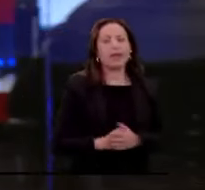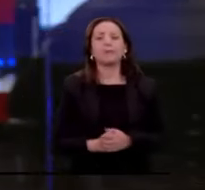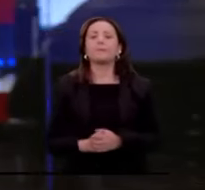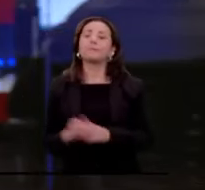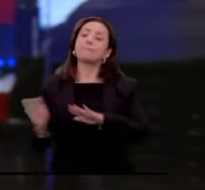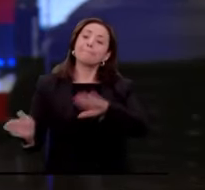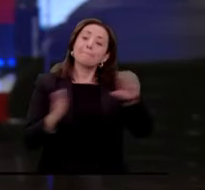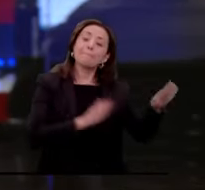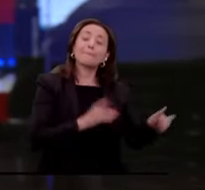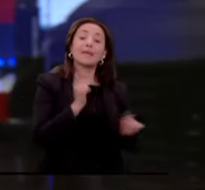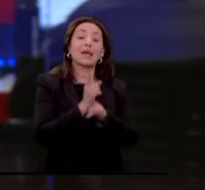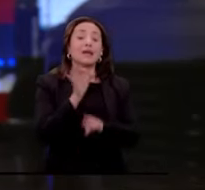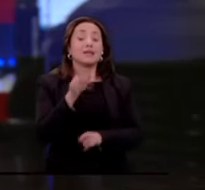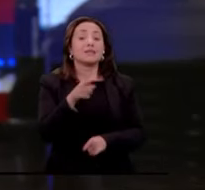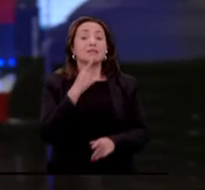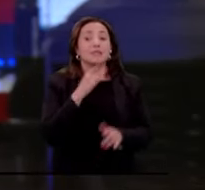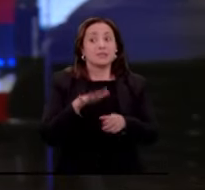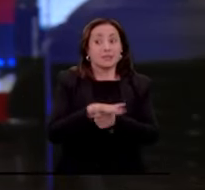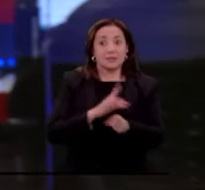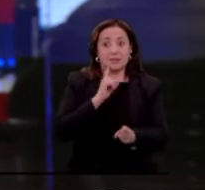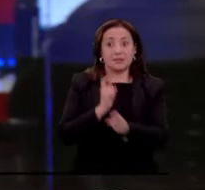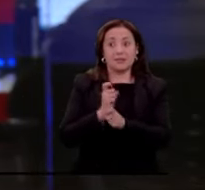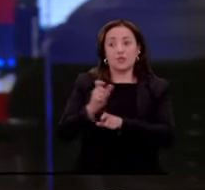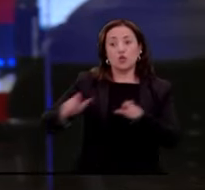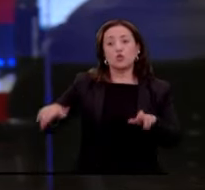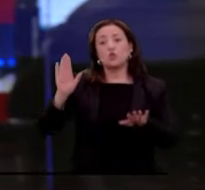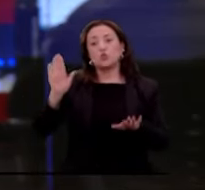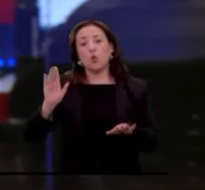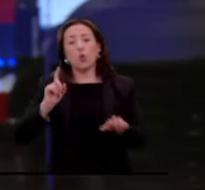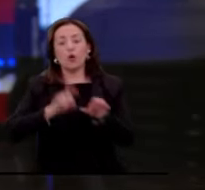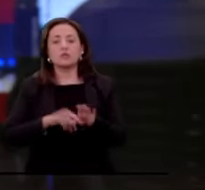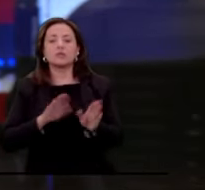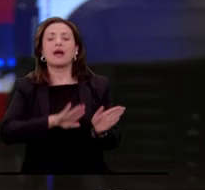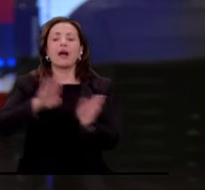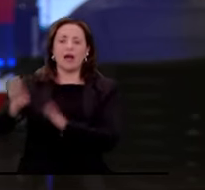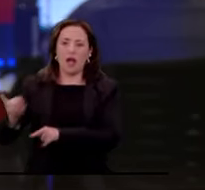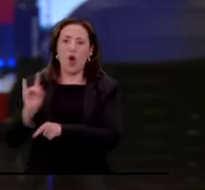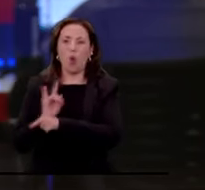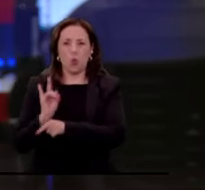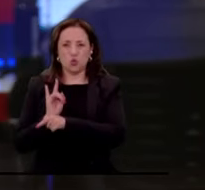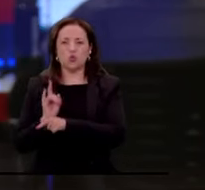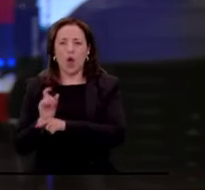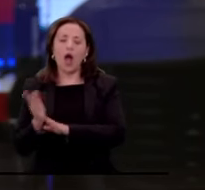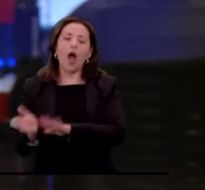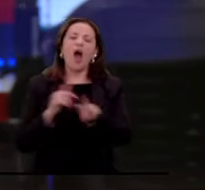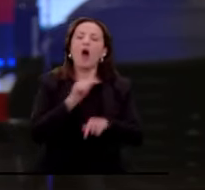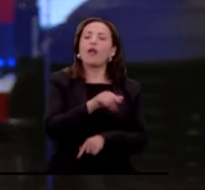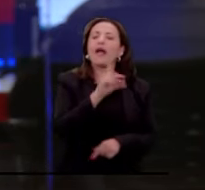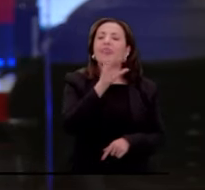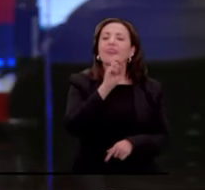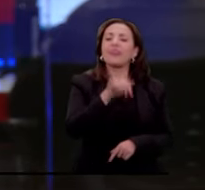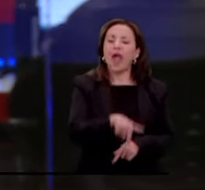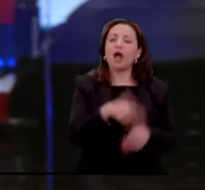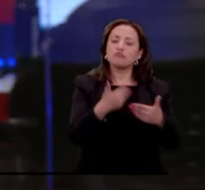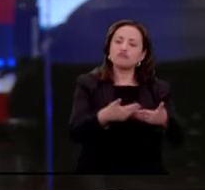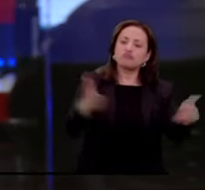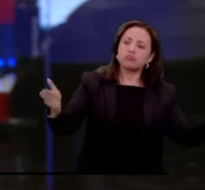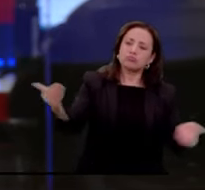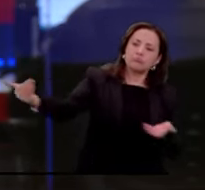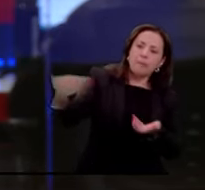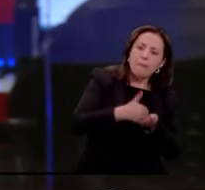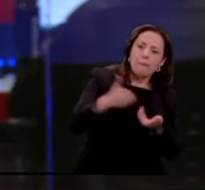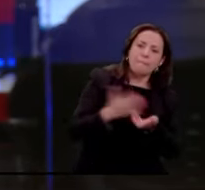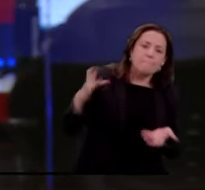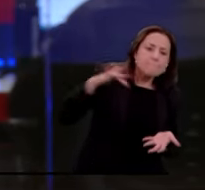Y a propósito de dificultades para los usuarios, la DIAN tendrá una jornada de atención presencial este fin de semana para los contribuyentes que